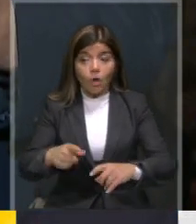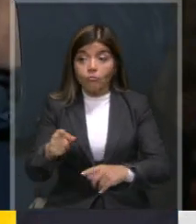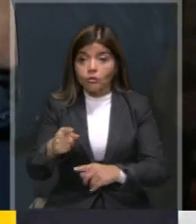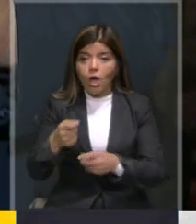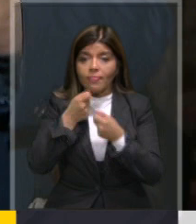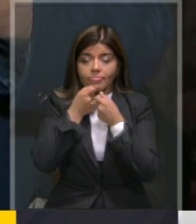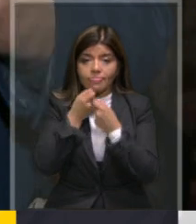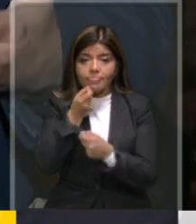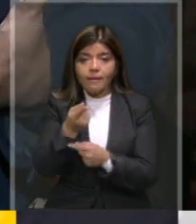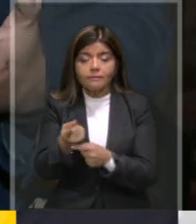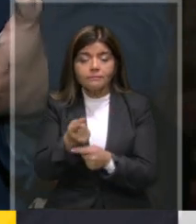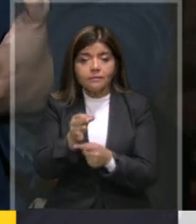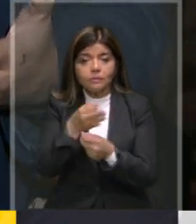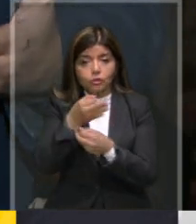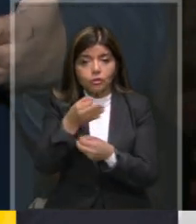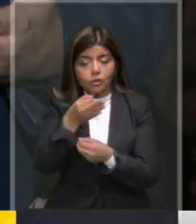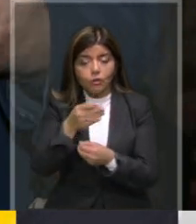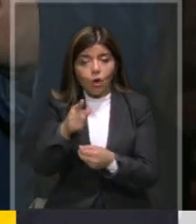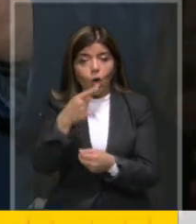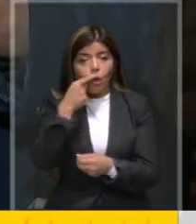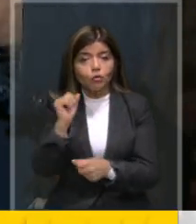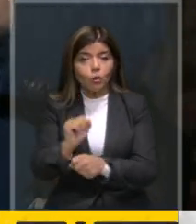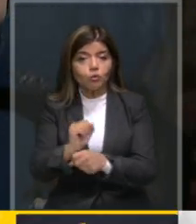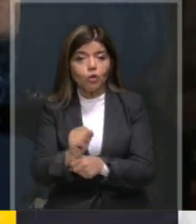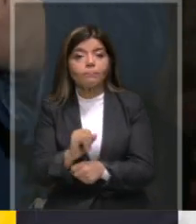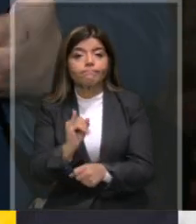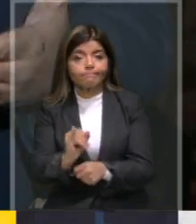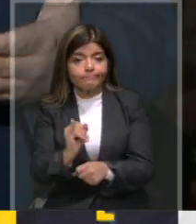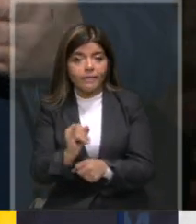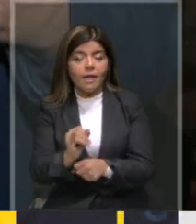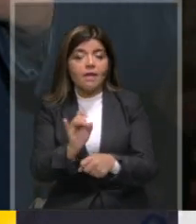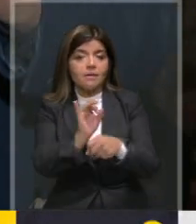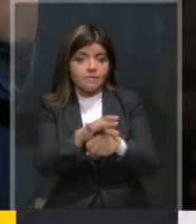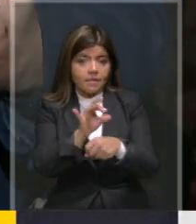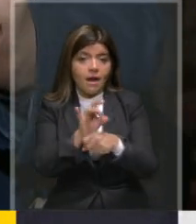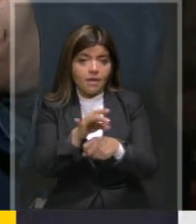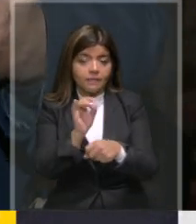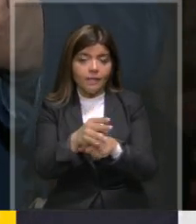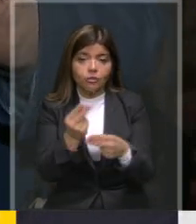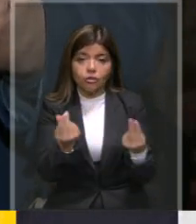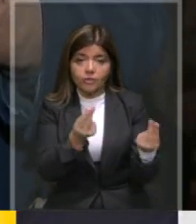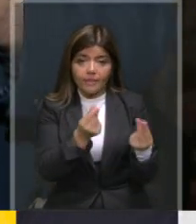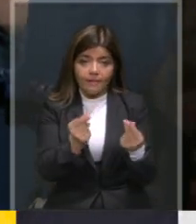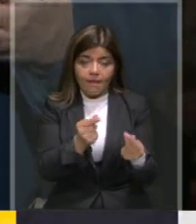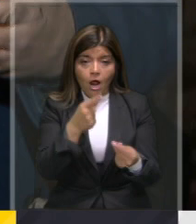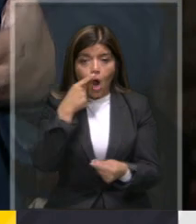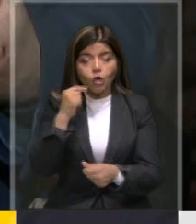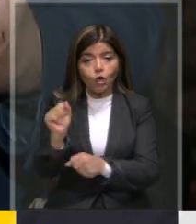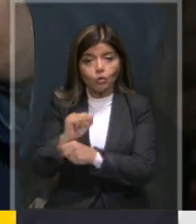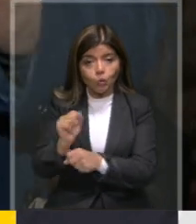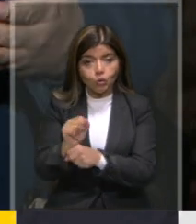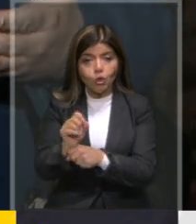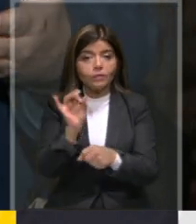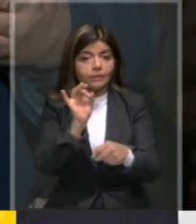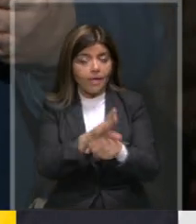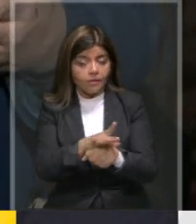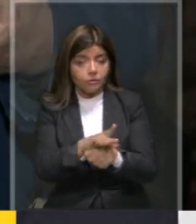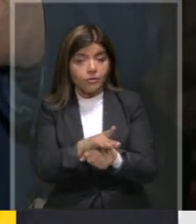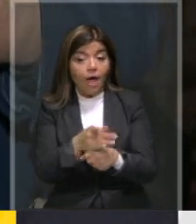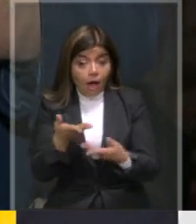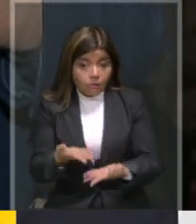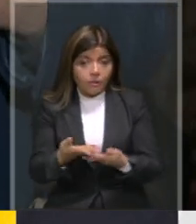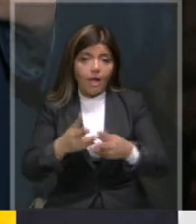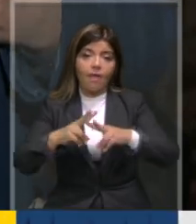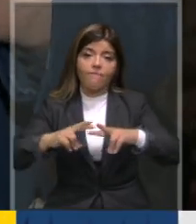que fue en más de una ocasión que realizó estos estas transacciones de dinero cuyo origen Por cierto se está investigando